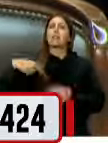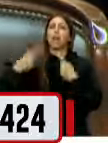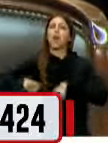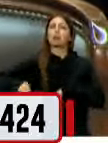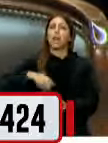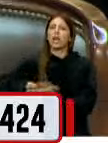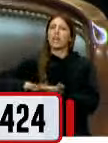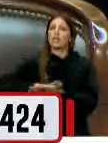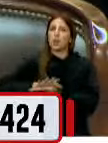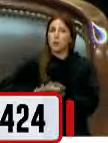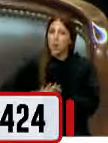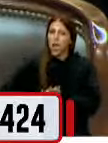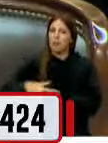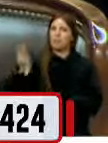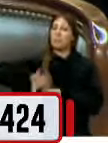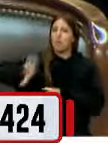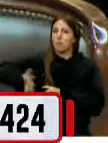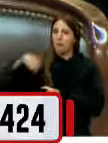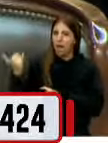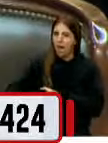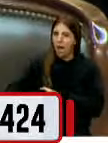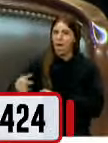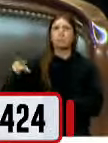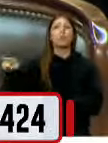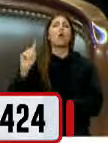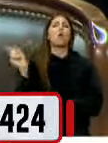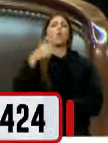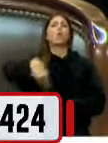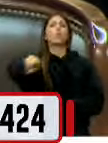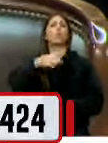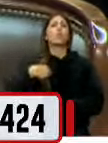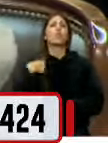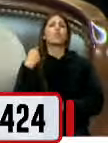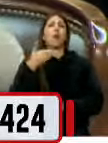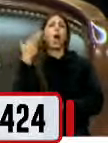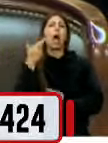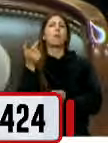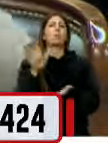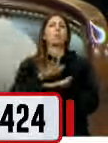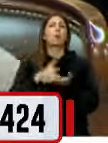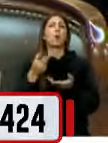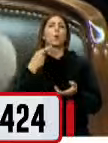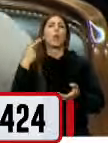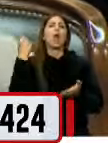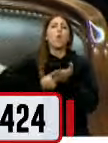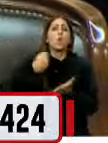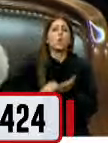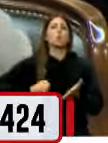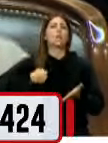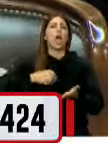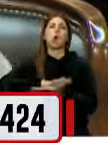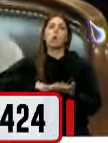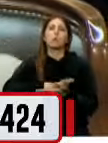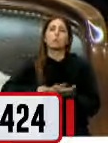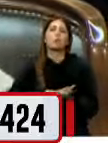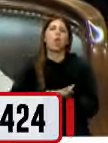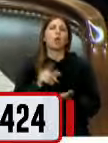que no tenga aporte, la moratoria, bien grave. Eso es lo terrible. Por eso digo que la CGT tiene que estar.